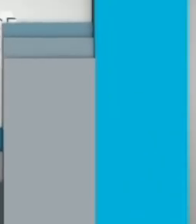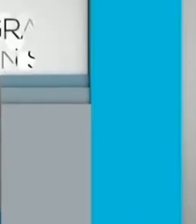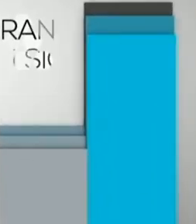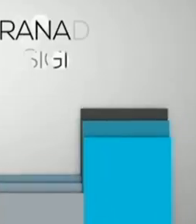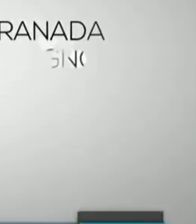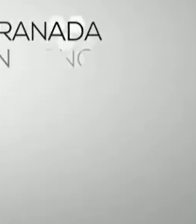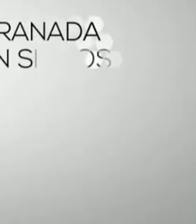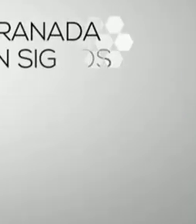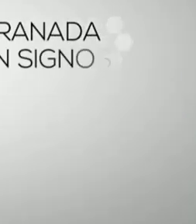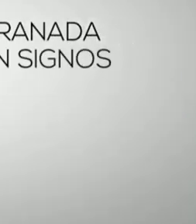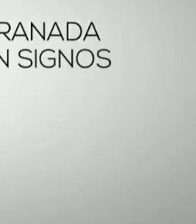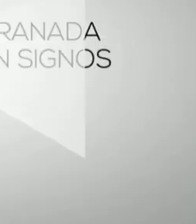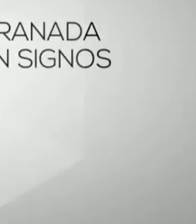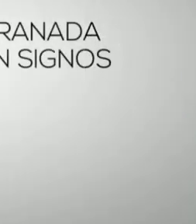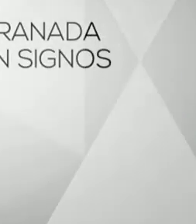¡Gracias!